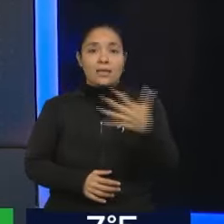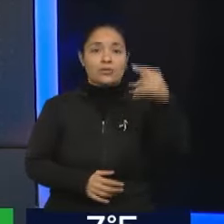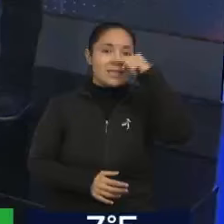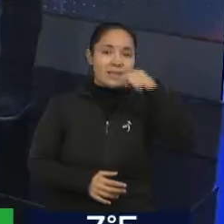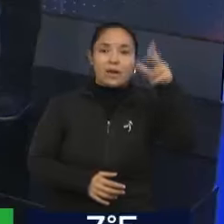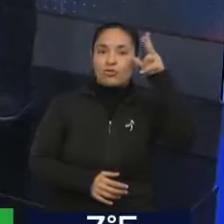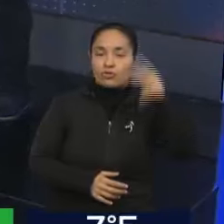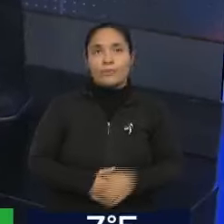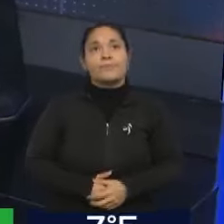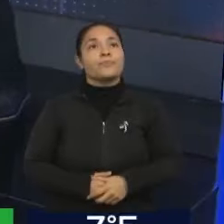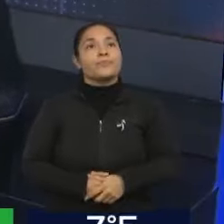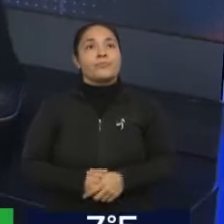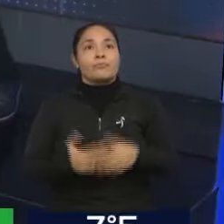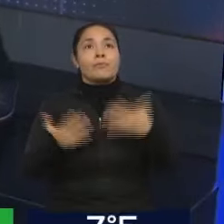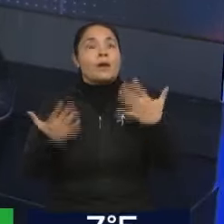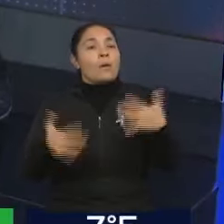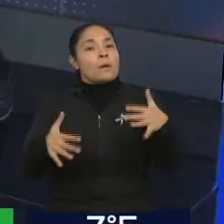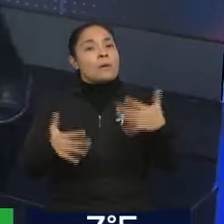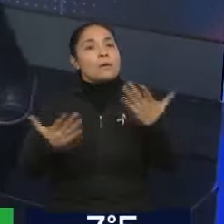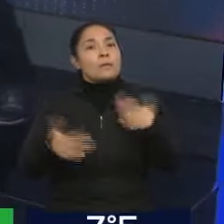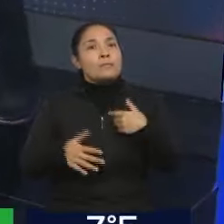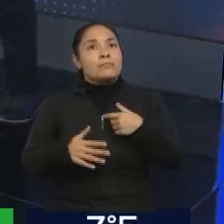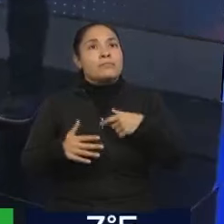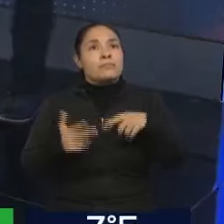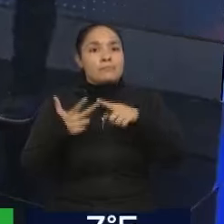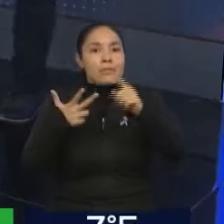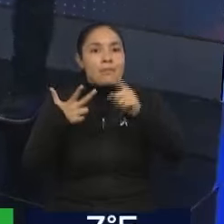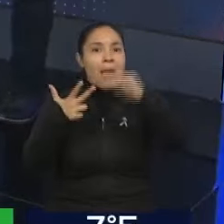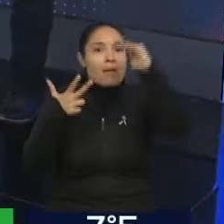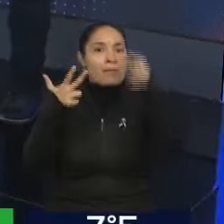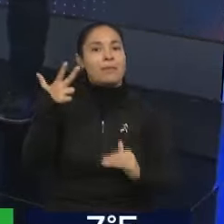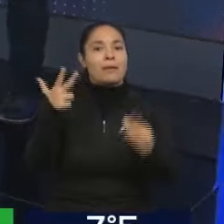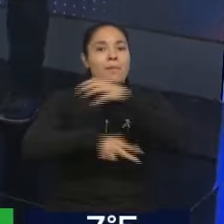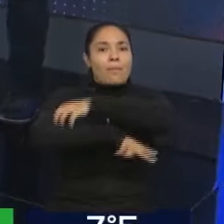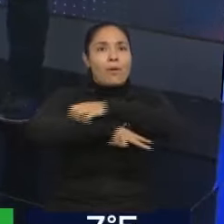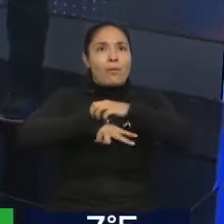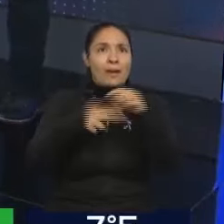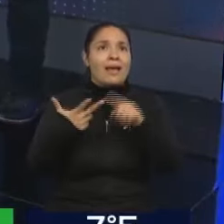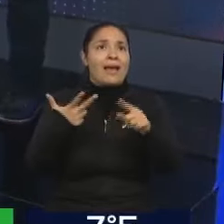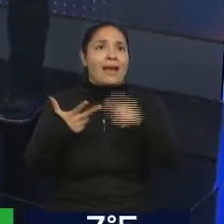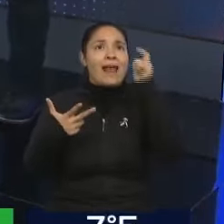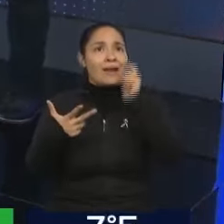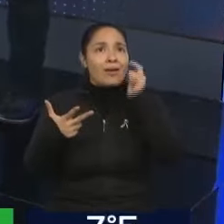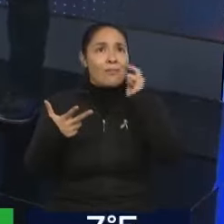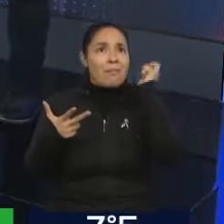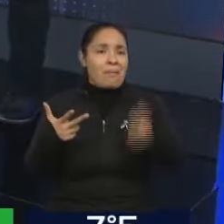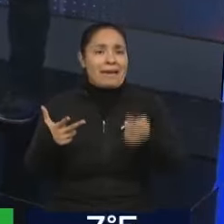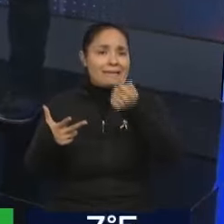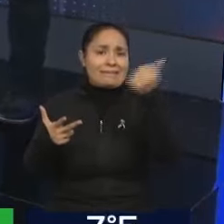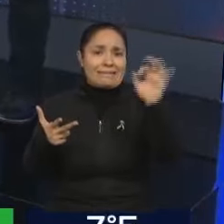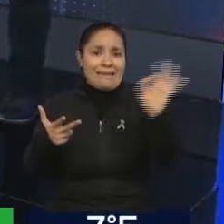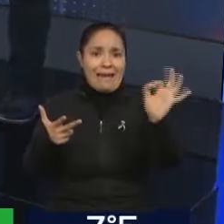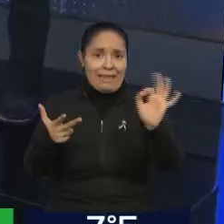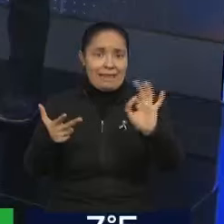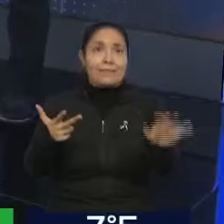28.578. Ahora, es muy loco lo que pasa con las más bajas. En La Rioja no pagan absolutamente nada. Si podemos volver a la